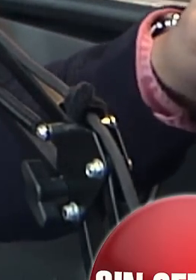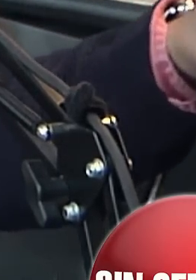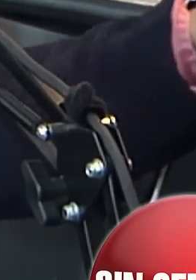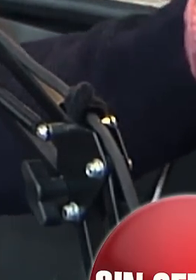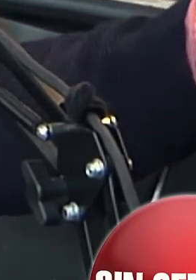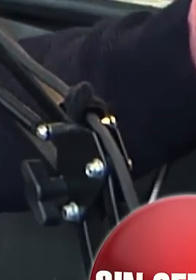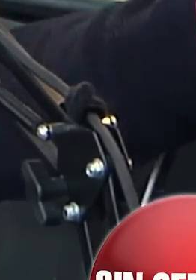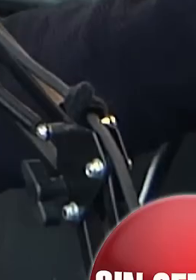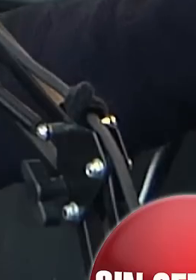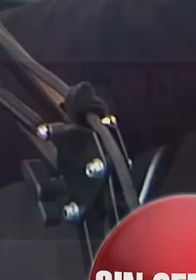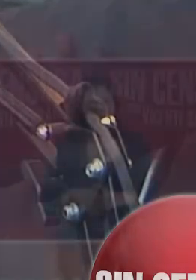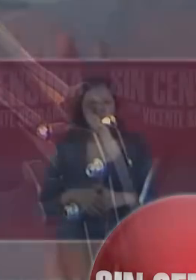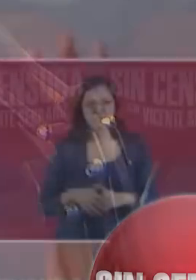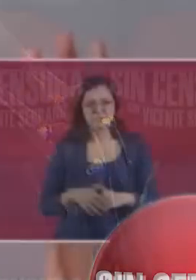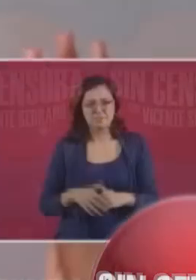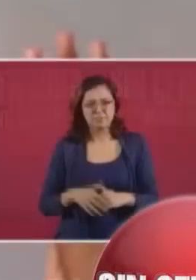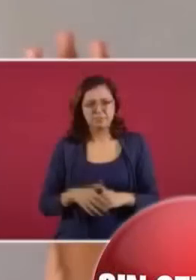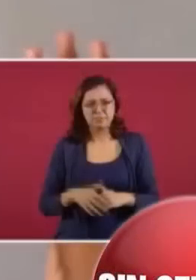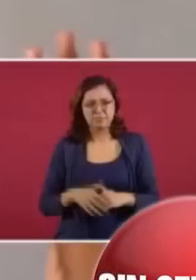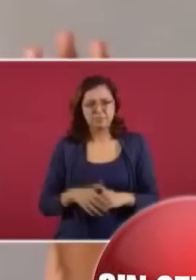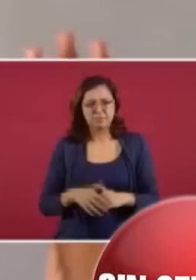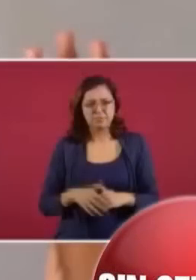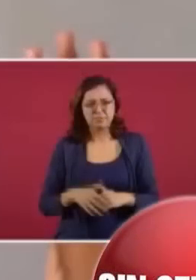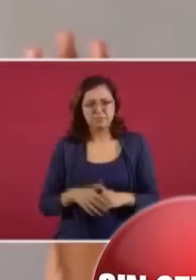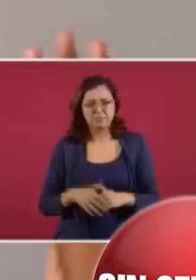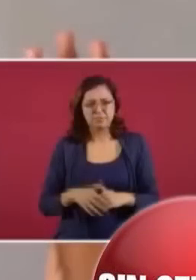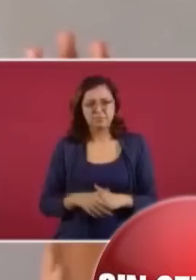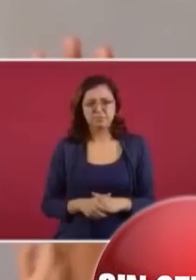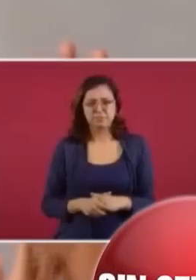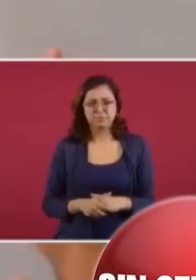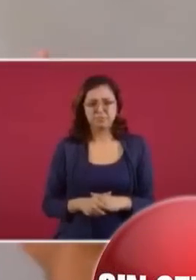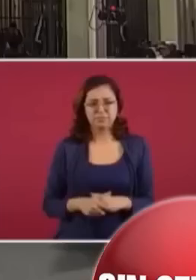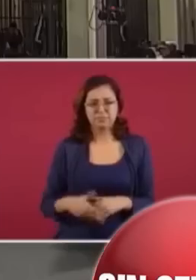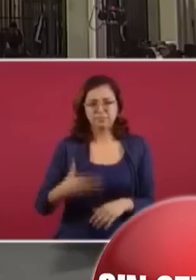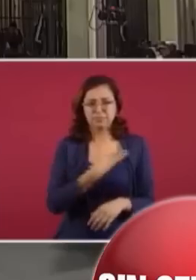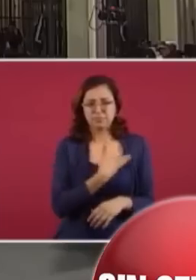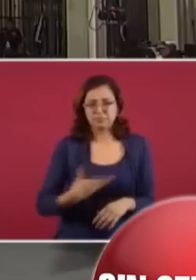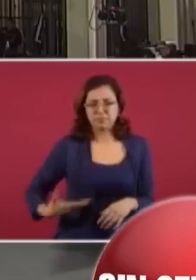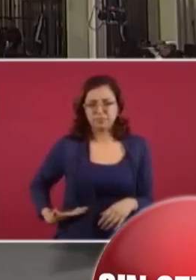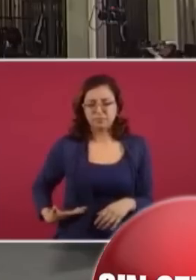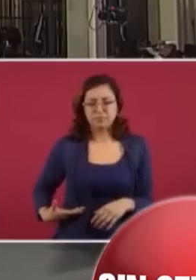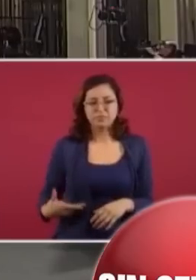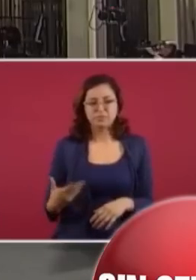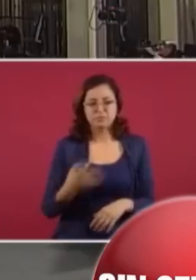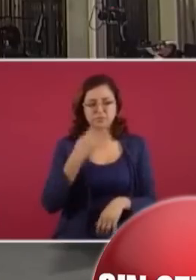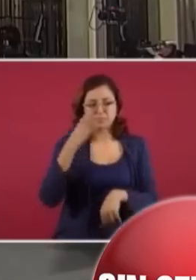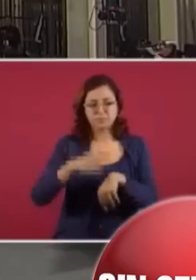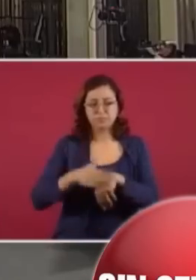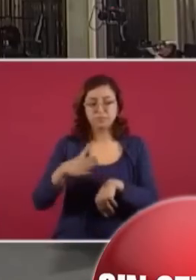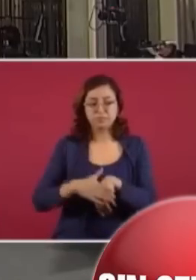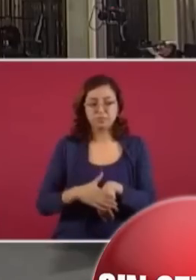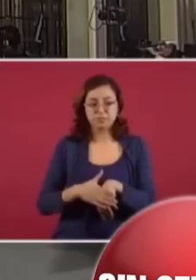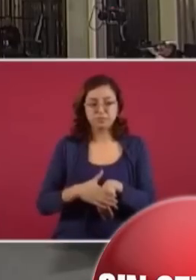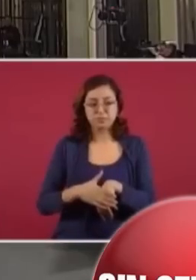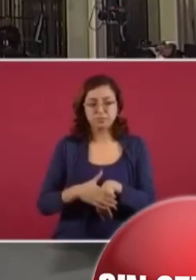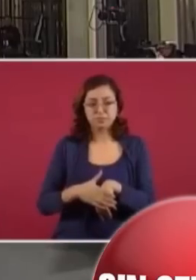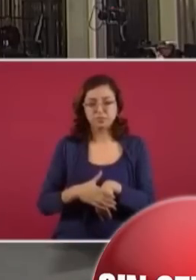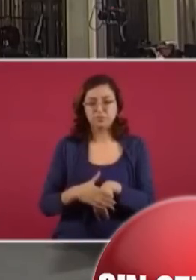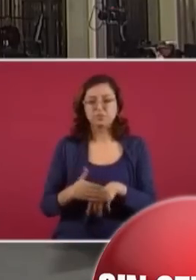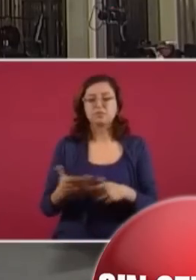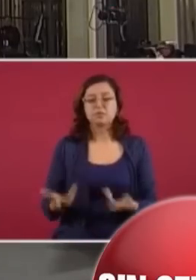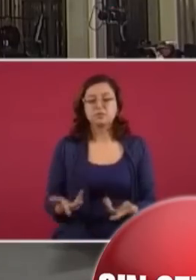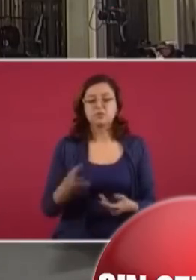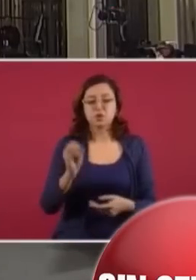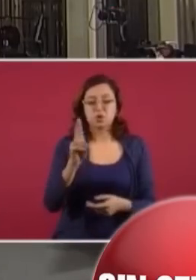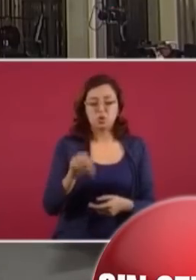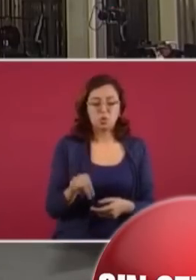Vamos a ver de qué va esta pregunta y esta respuesta. Le quiero hacer otra pregunta, si me permite. La ONU cuestionó